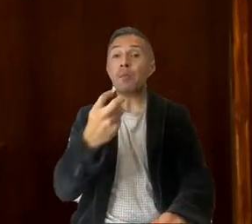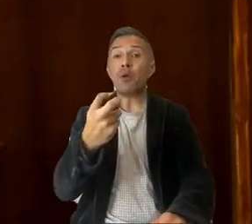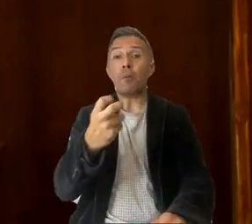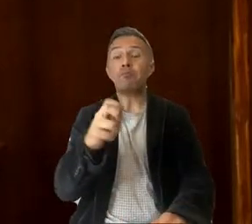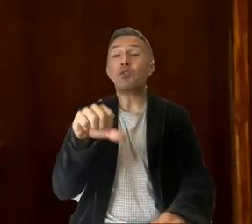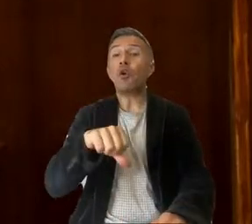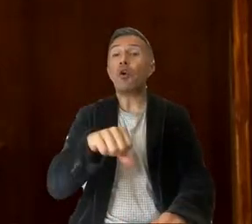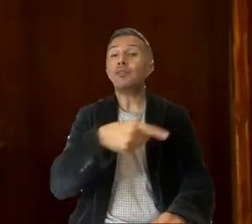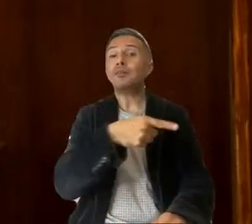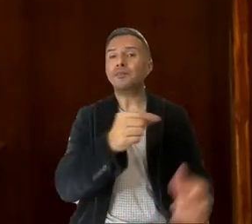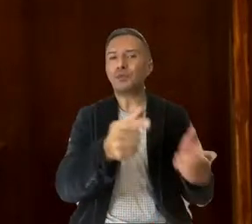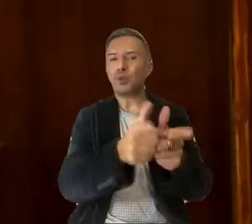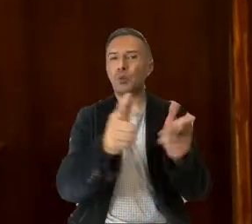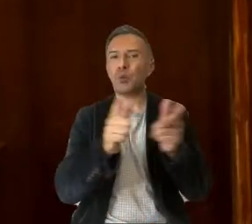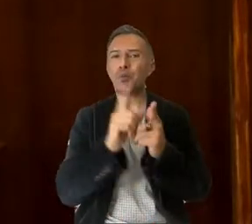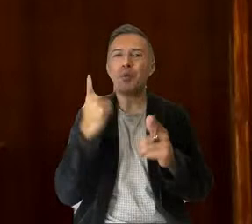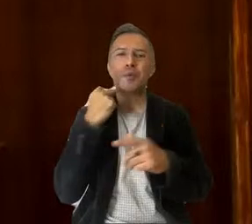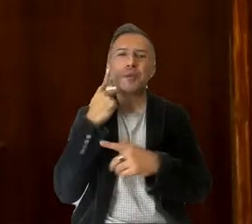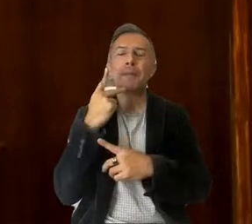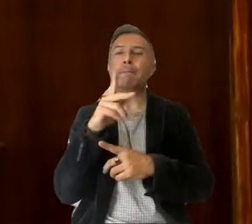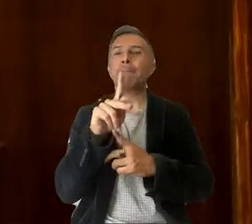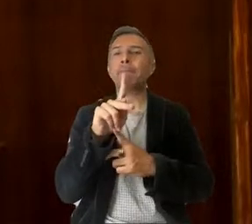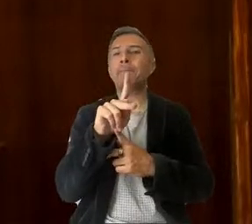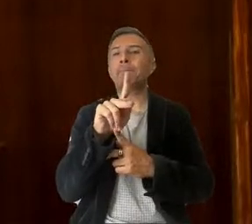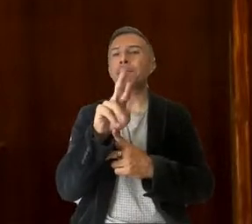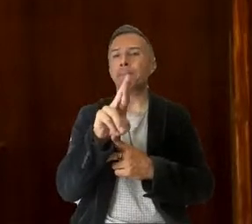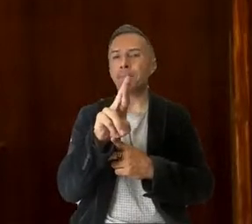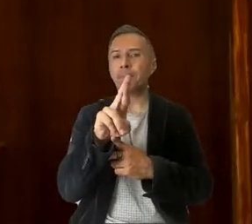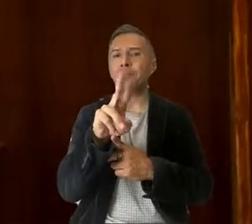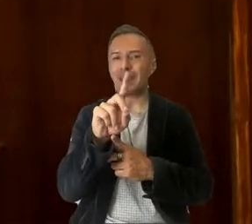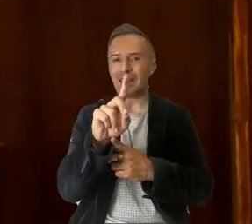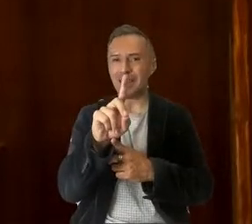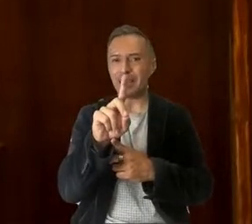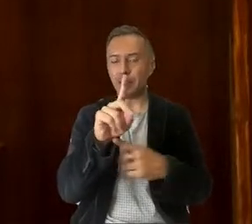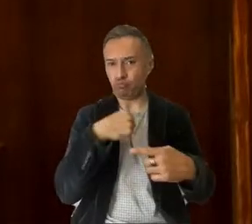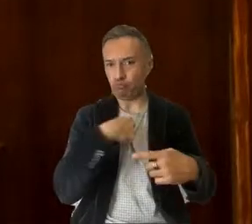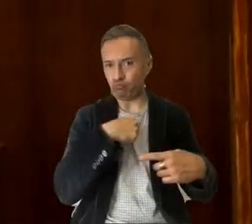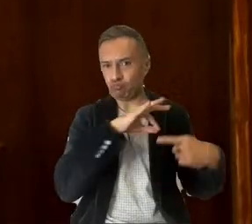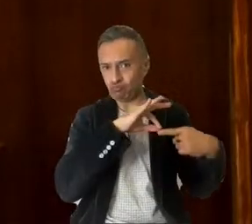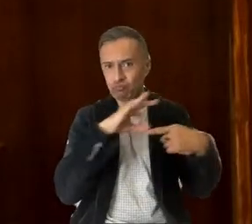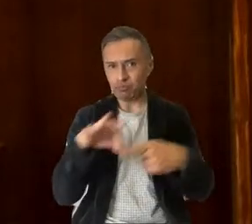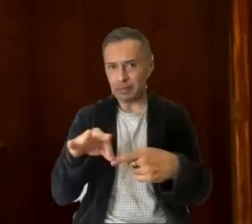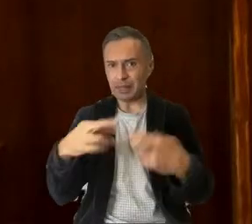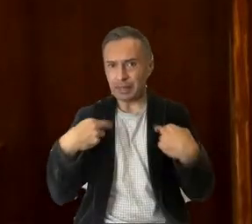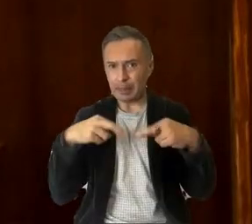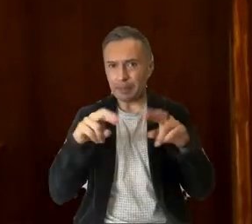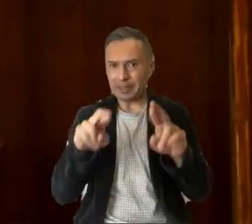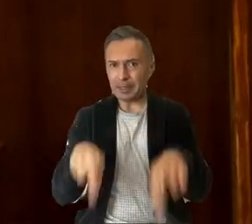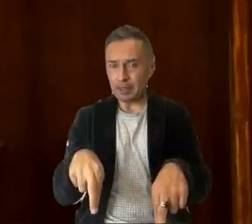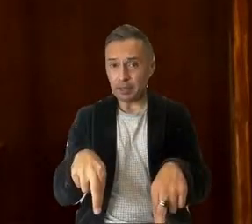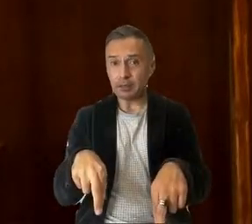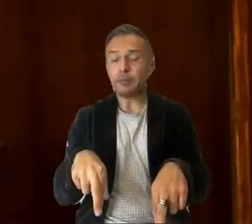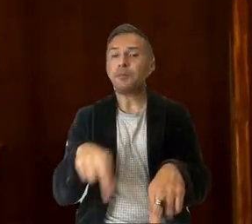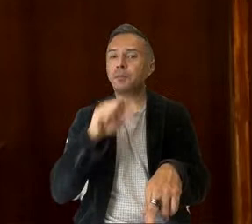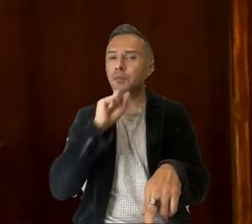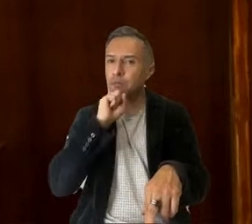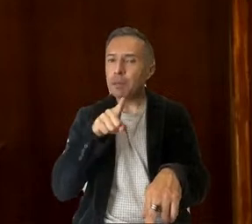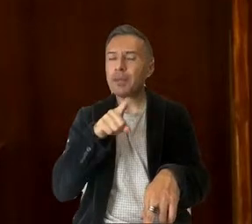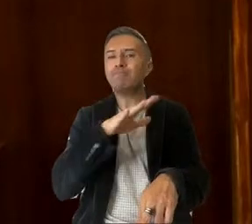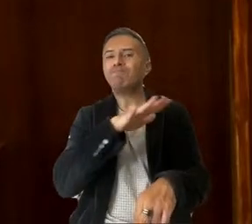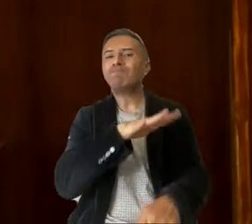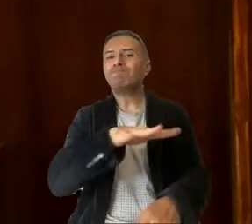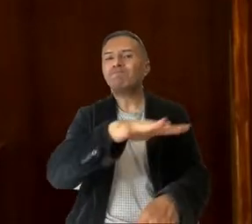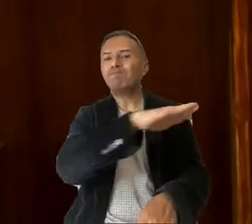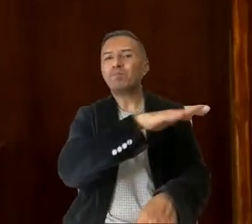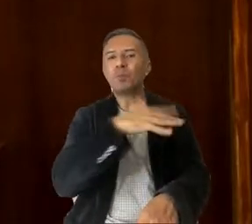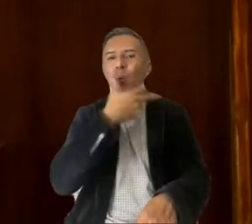solamente en representación del grupo parlamentario del Partido de la Revolución Democrática, sino como portavoz